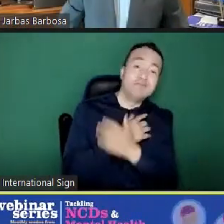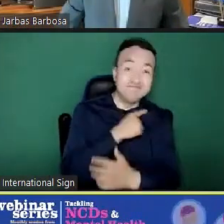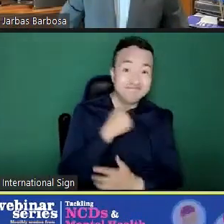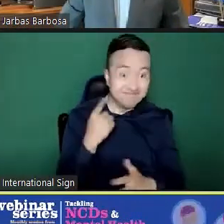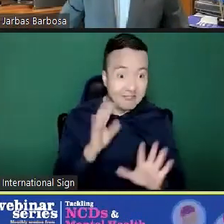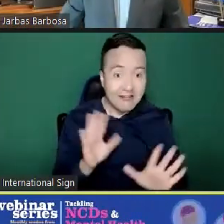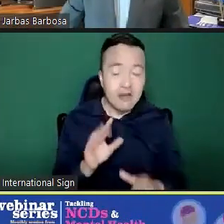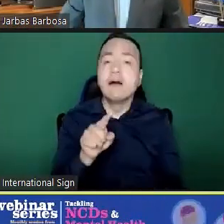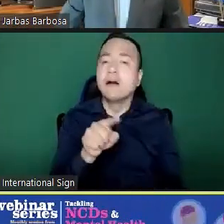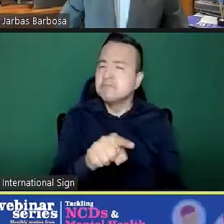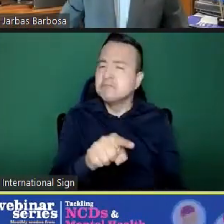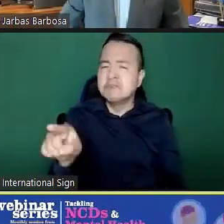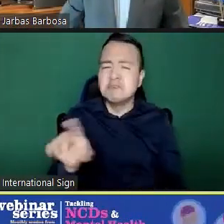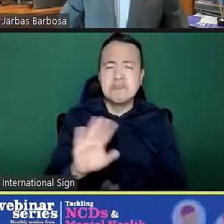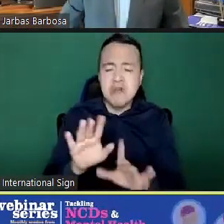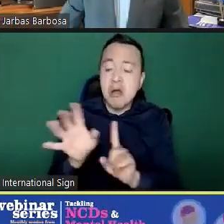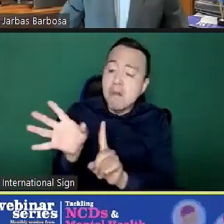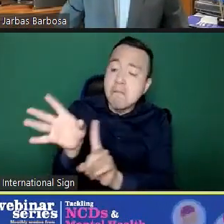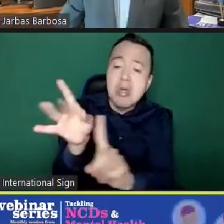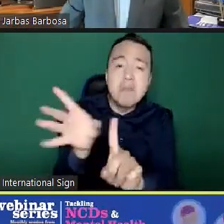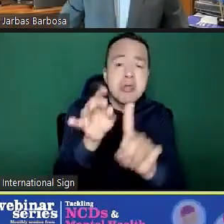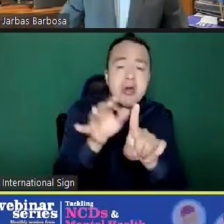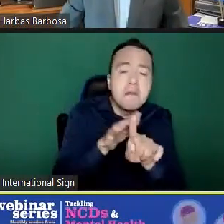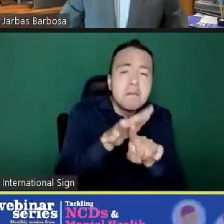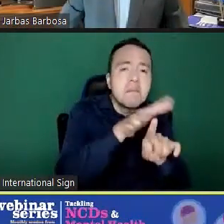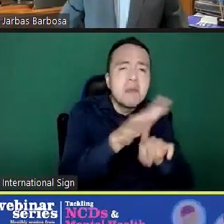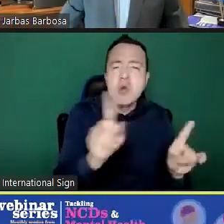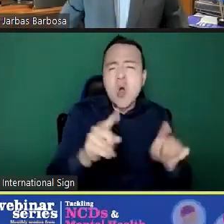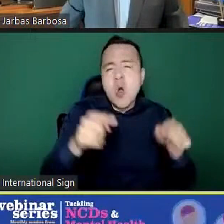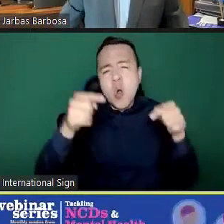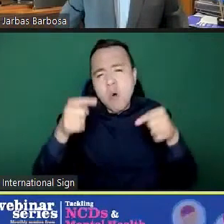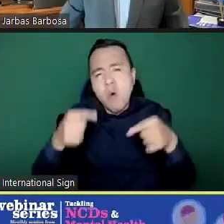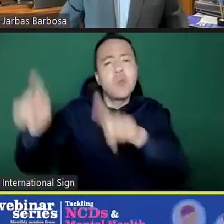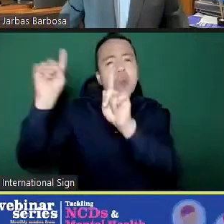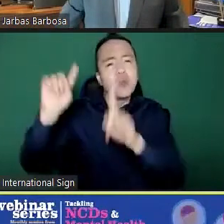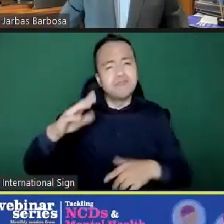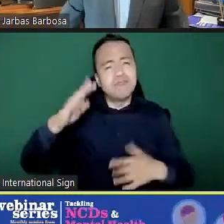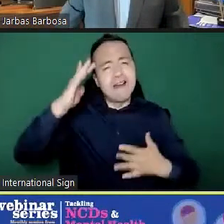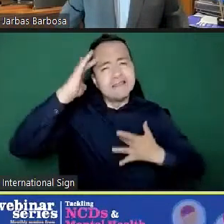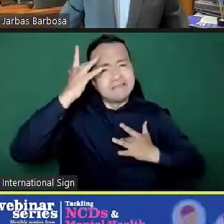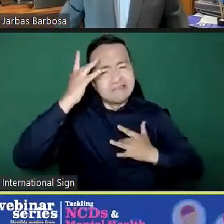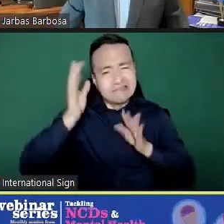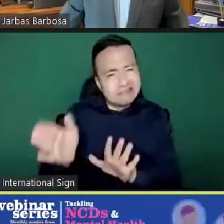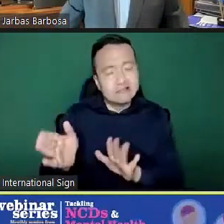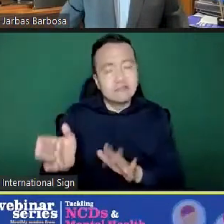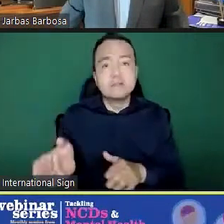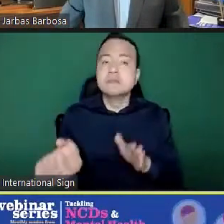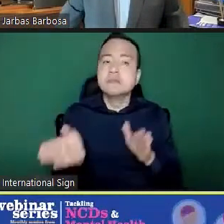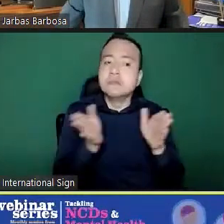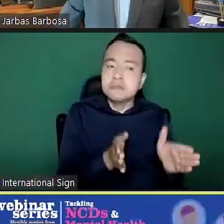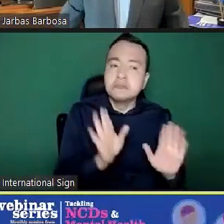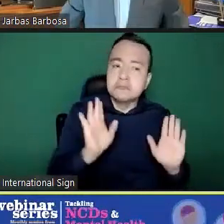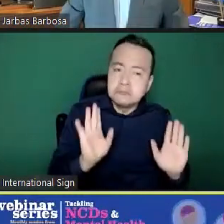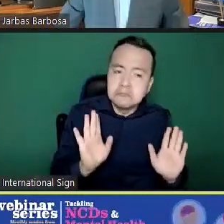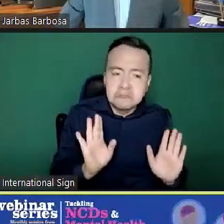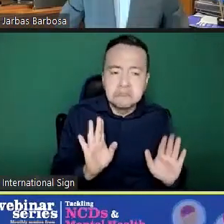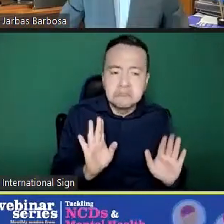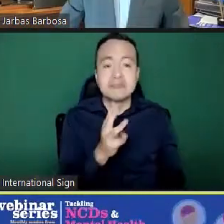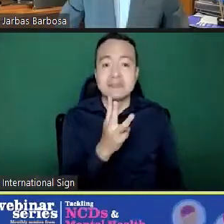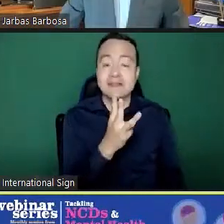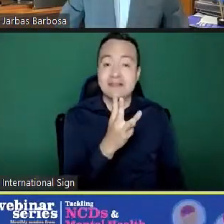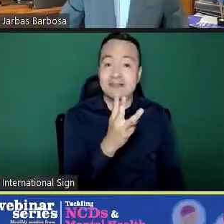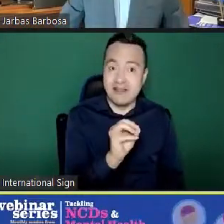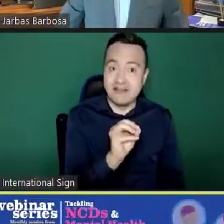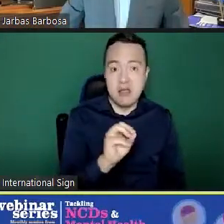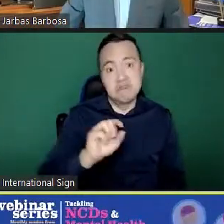que 34% de las muertes por ENT ocurrían de forma prematura en personas de 30 a 70 años de edad. La mayoría de estas eran debido